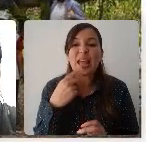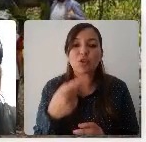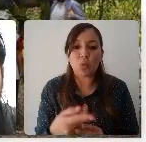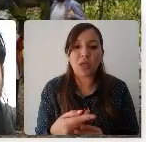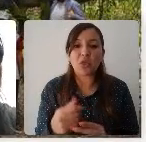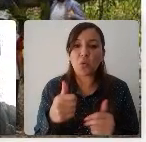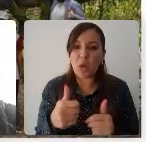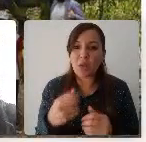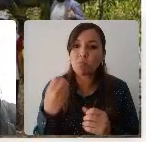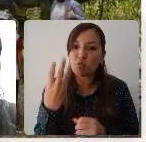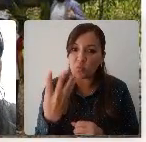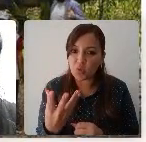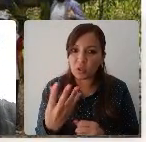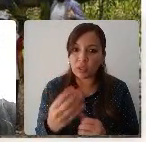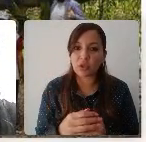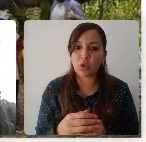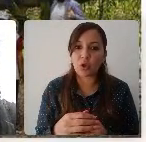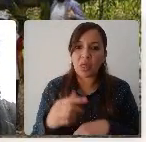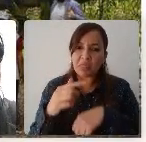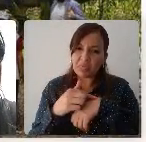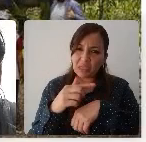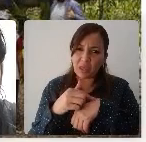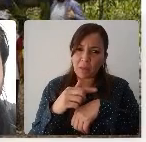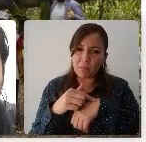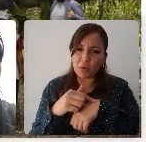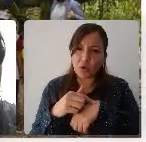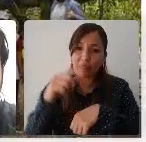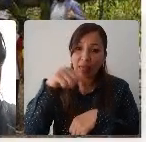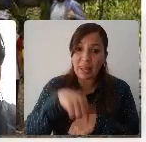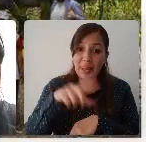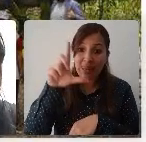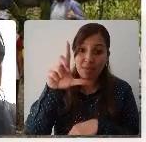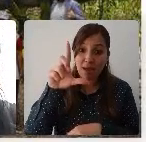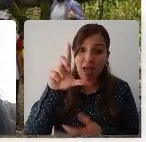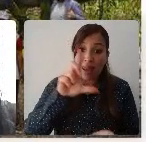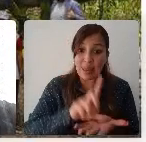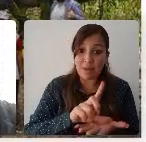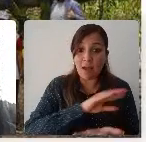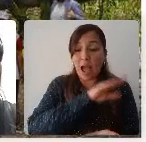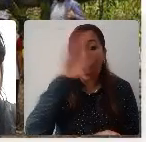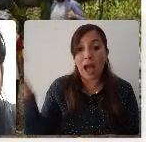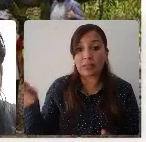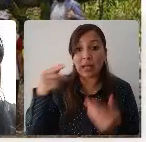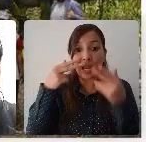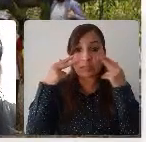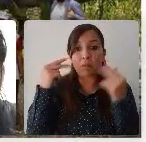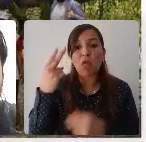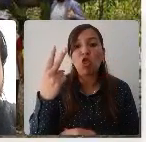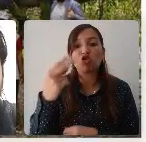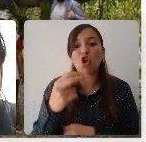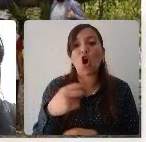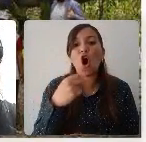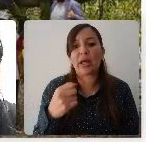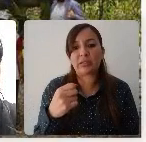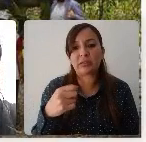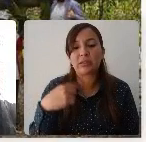A solamente estamos hablando un par de horas, si vamos en avión hacia Trapoto, a 2 horas está Moyobamba